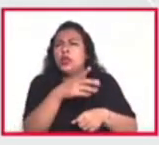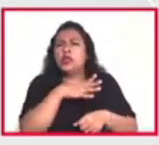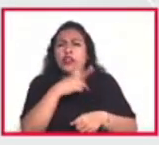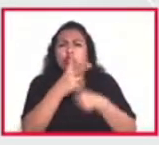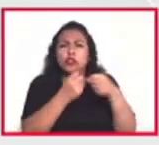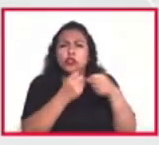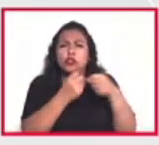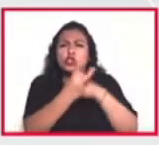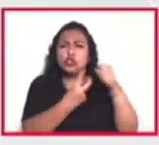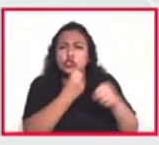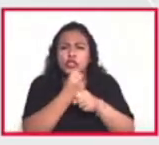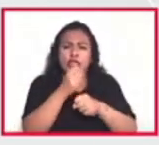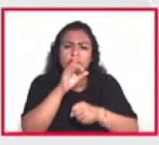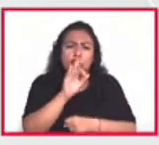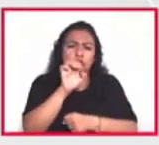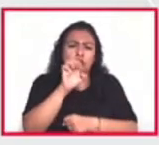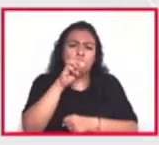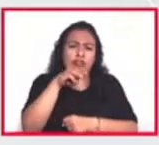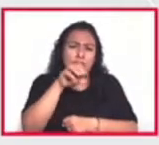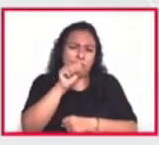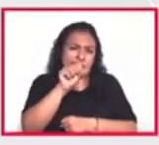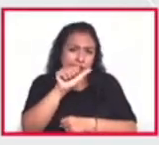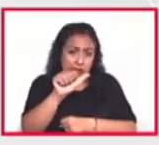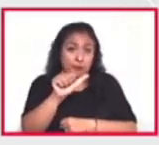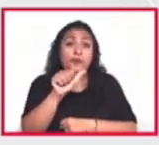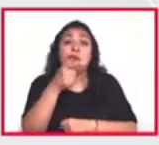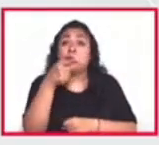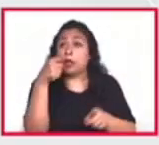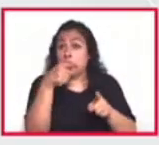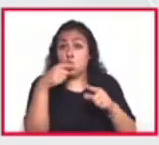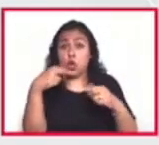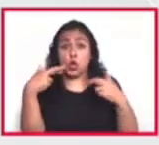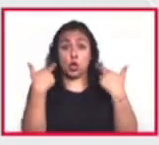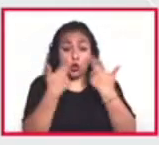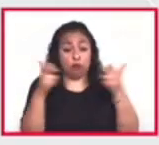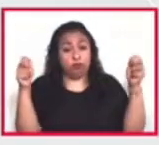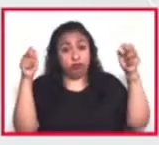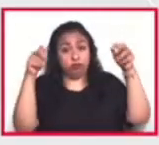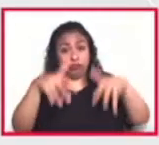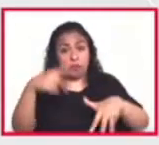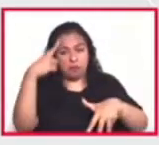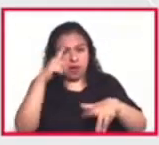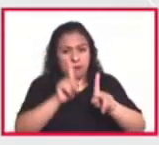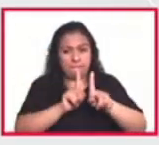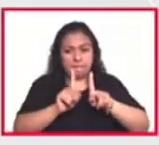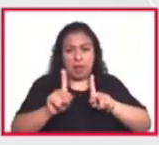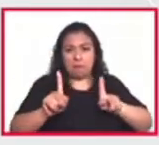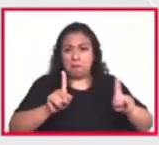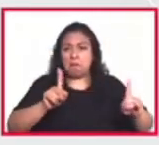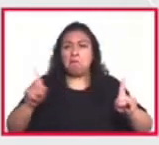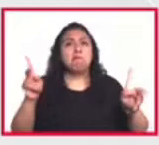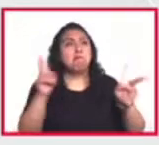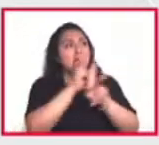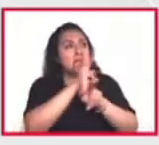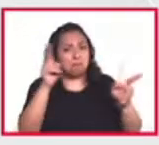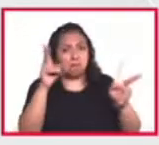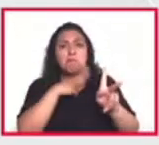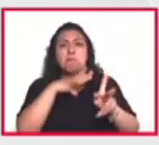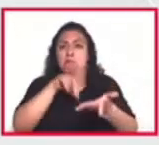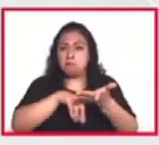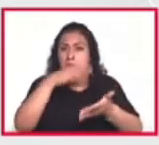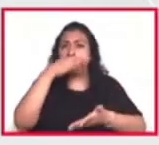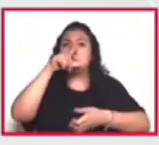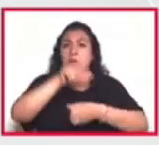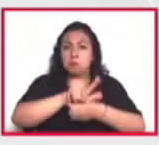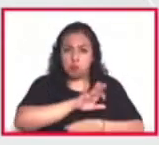FEMSA, y es uno de los puntos de encuentro para mantener sana distancia y ventilación del festival. Sí,